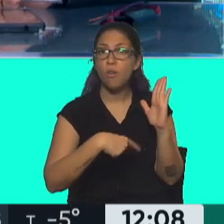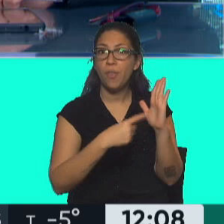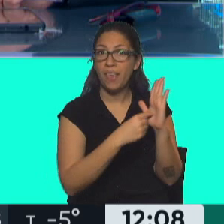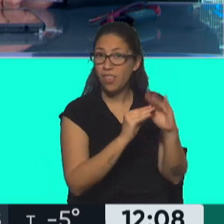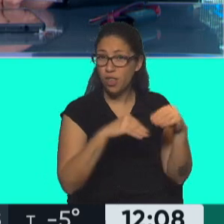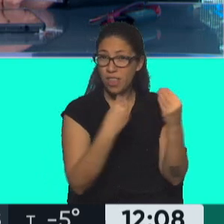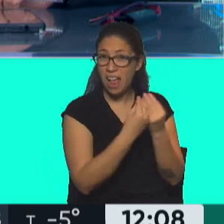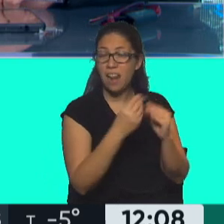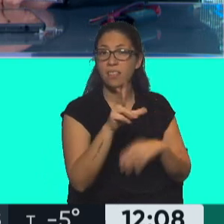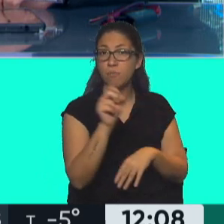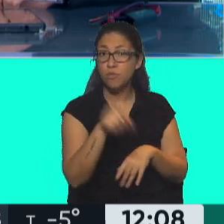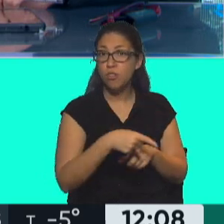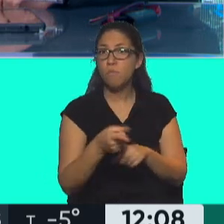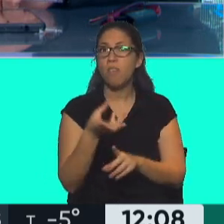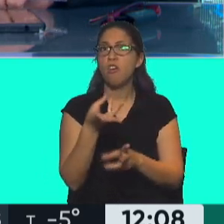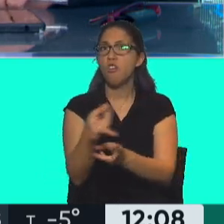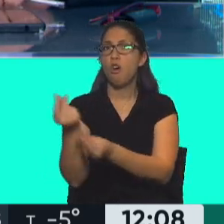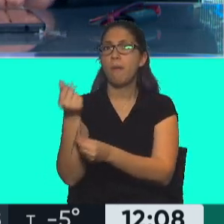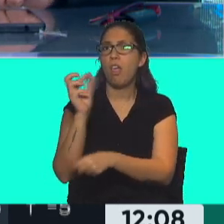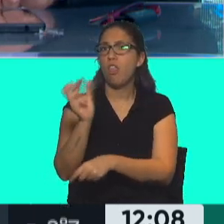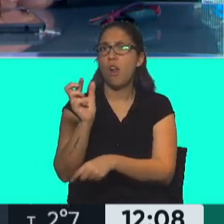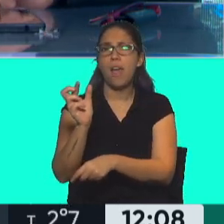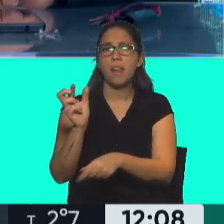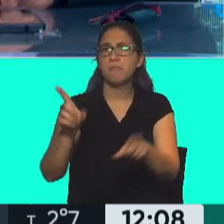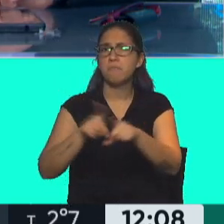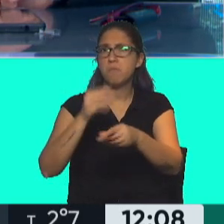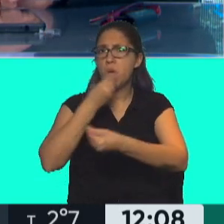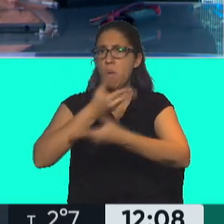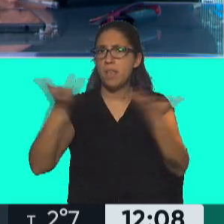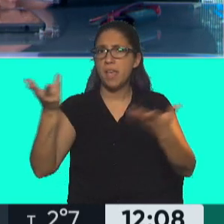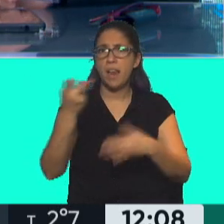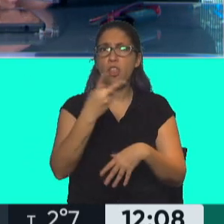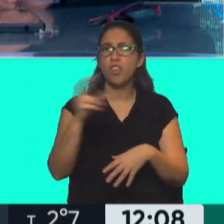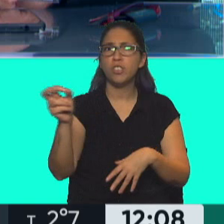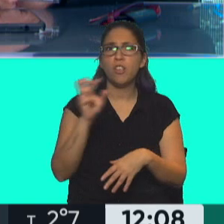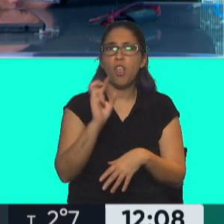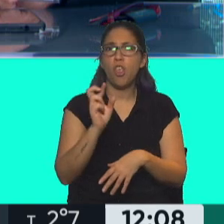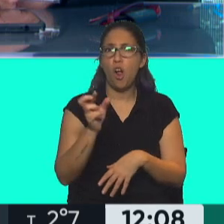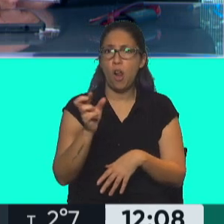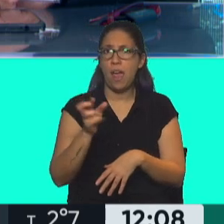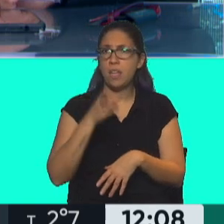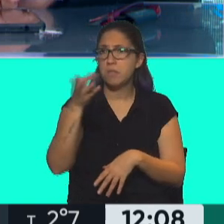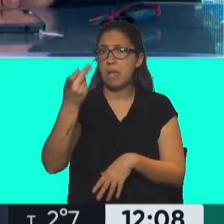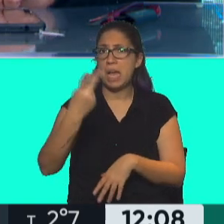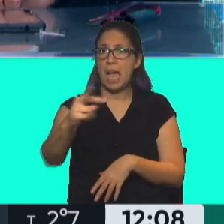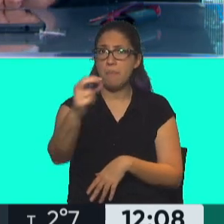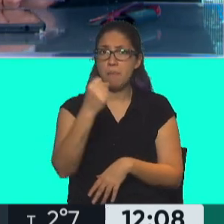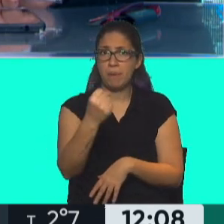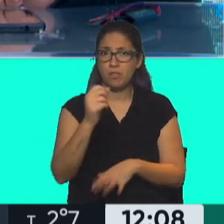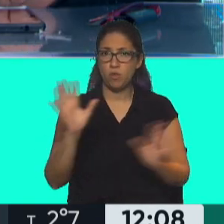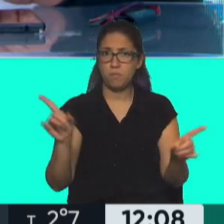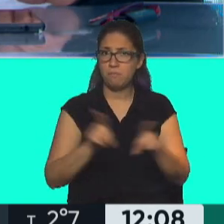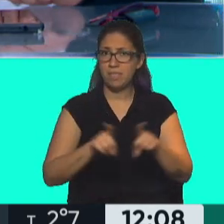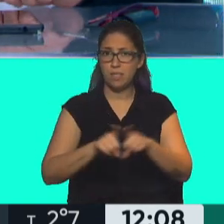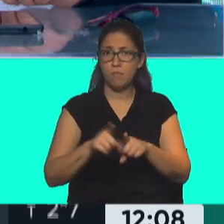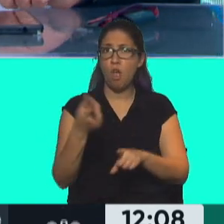a poder comprar dólares como hace cualquier particular, hasta $200 que esté habilitado para hacerlo. Ajá. Es decir, hay un al valor de